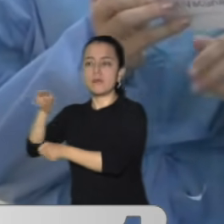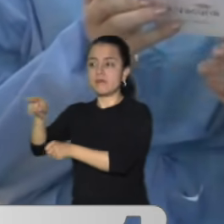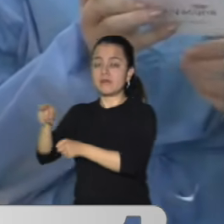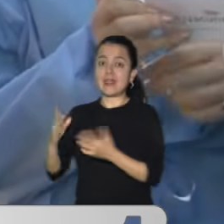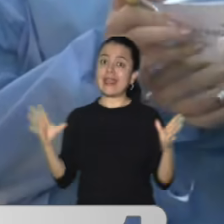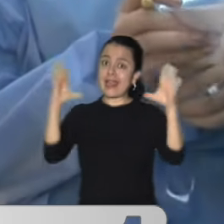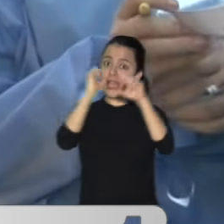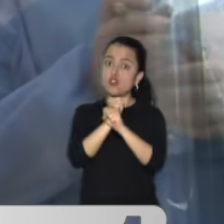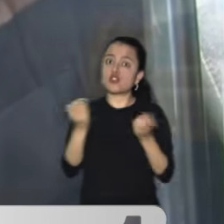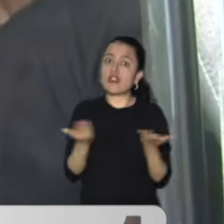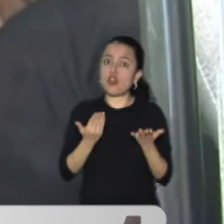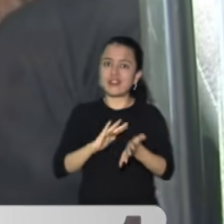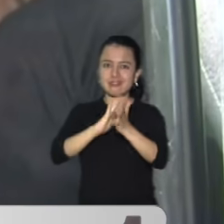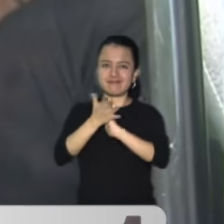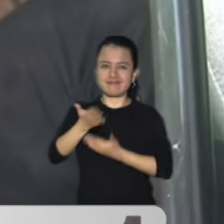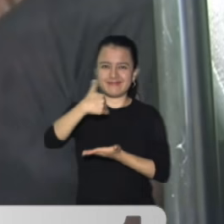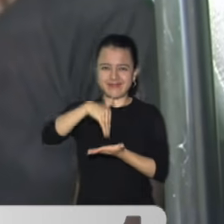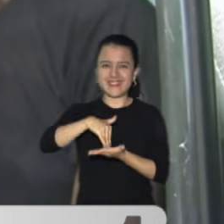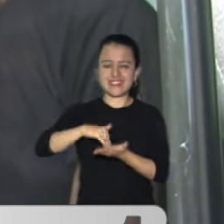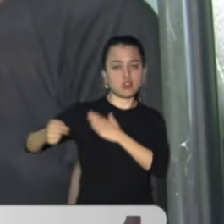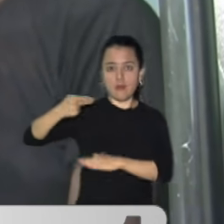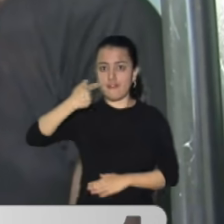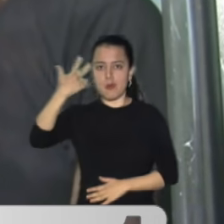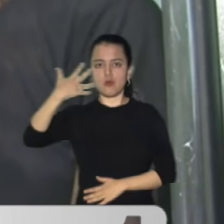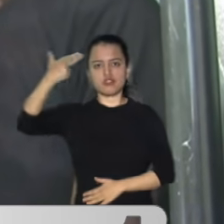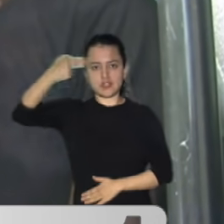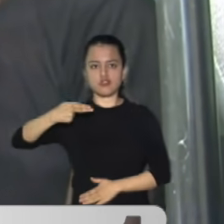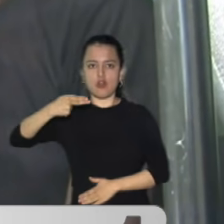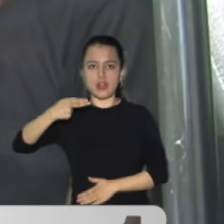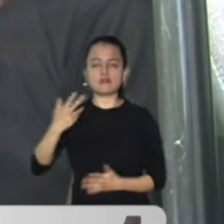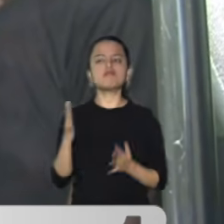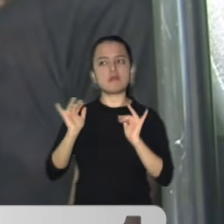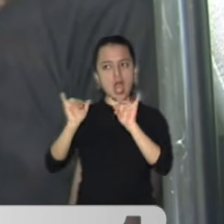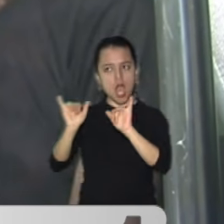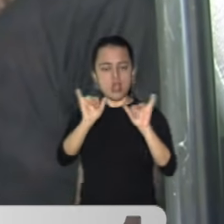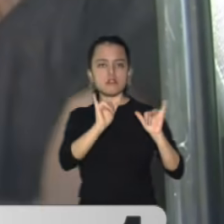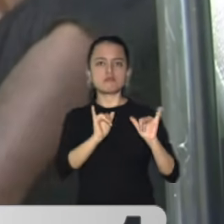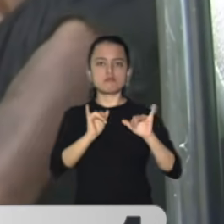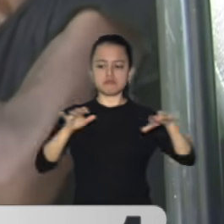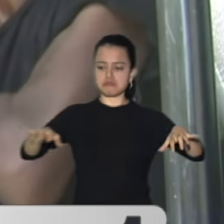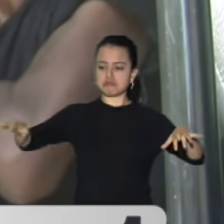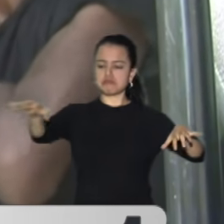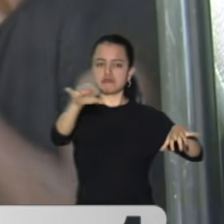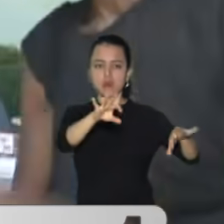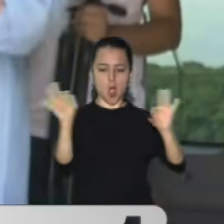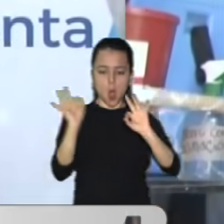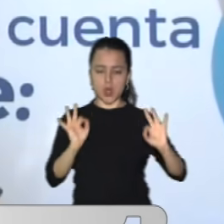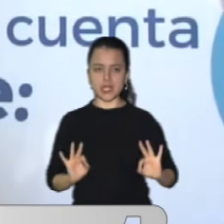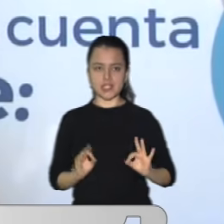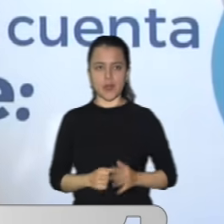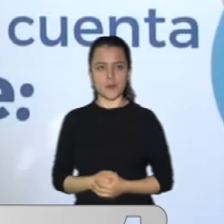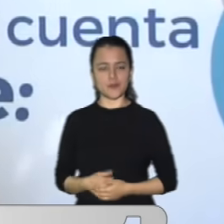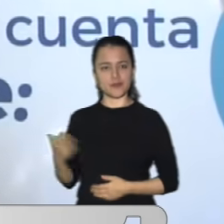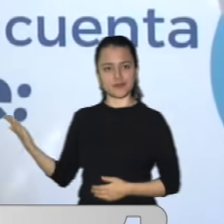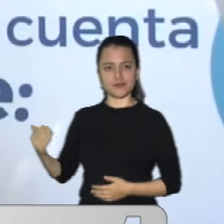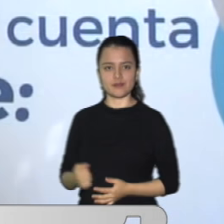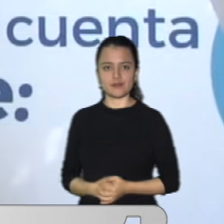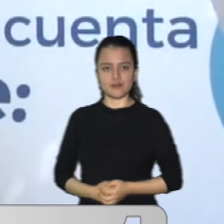será en el centro histórico, uno de los lugares con mayor circulación de los mismos. Para los habitantes de calle tenemos